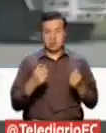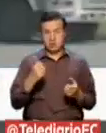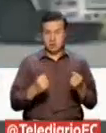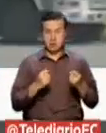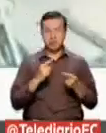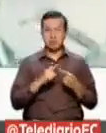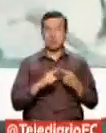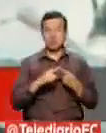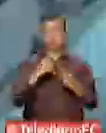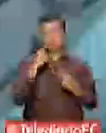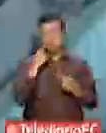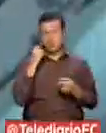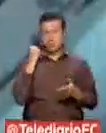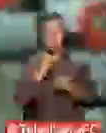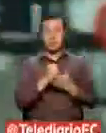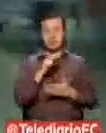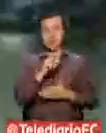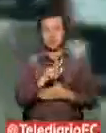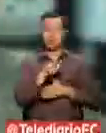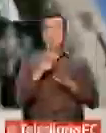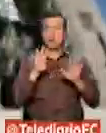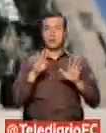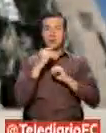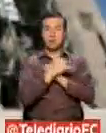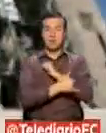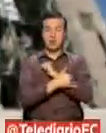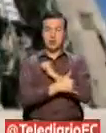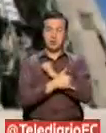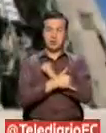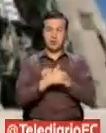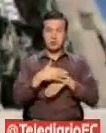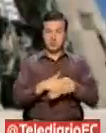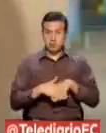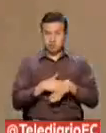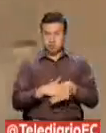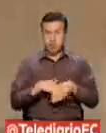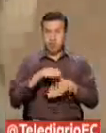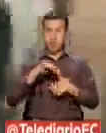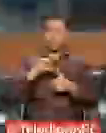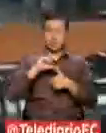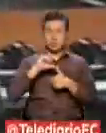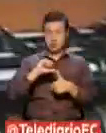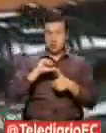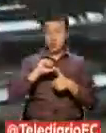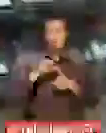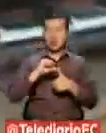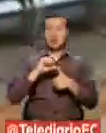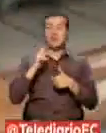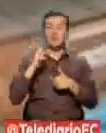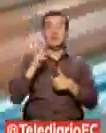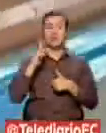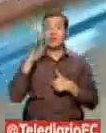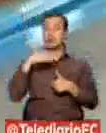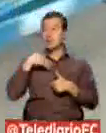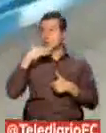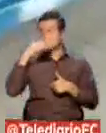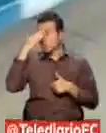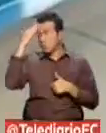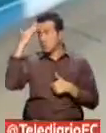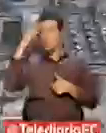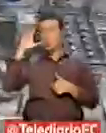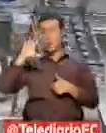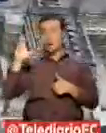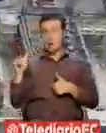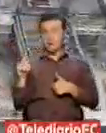con presencia de marca en 39 países de Sudamérica, América Central, el Caribe, Medio Oriente y